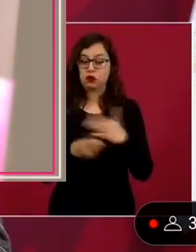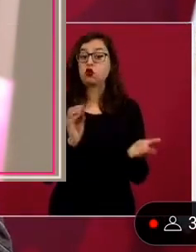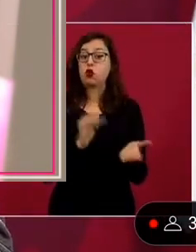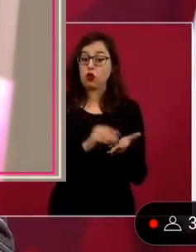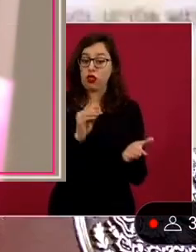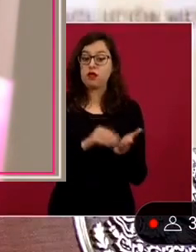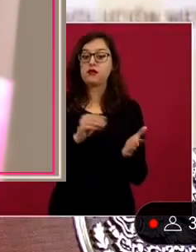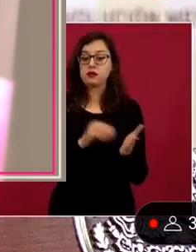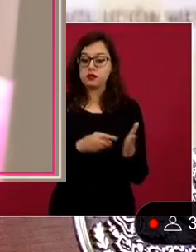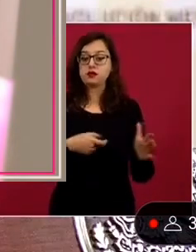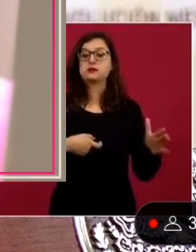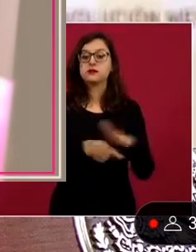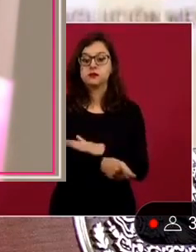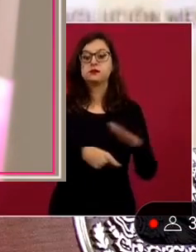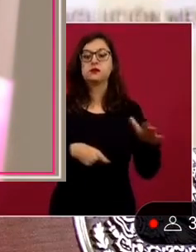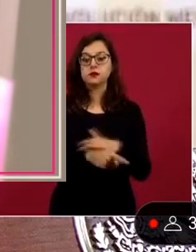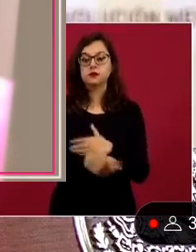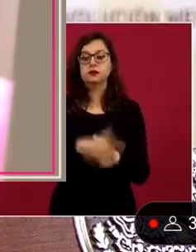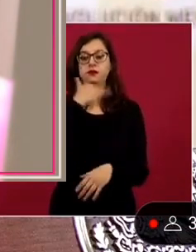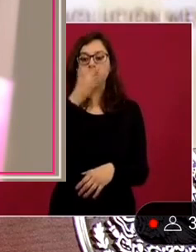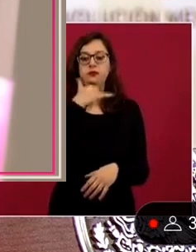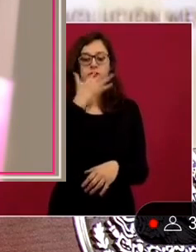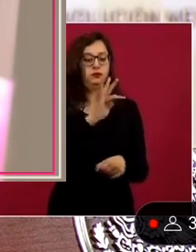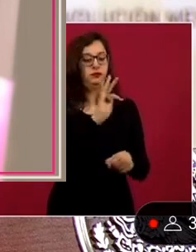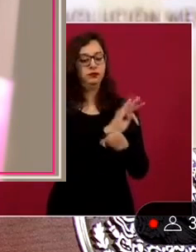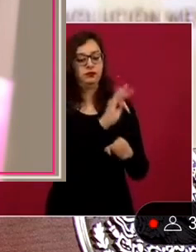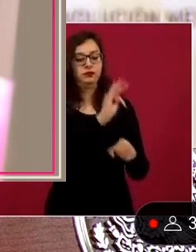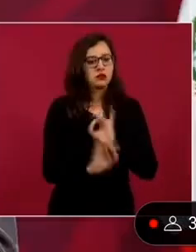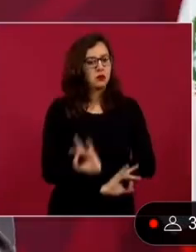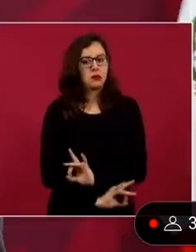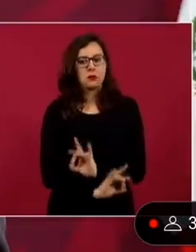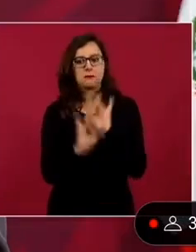que se aclare la procedencia de sus ingresos.